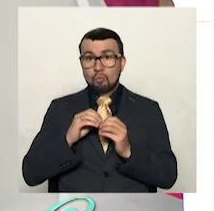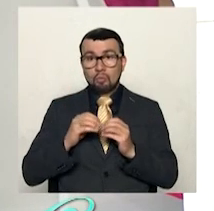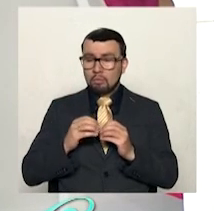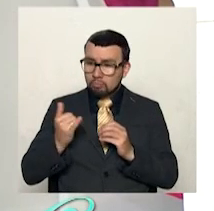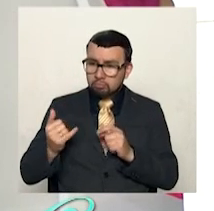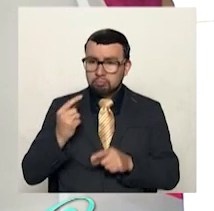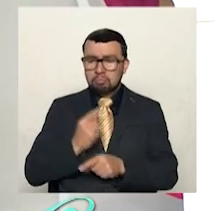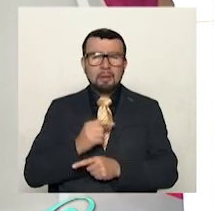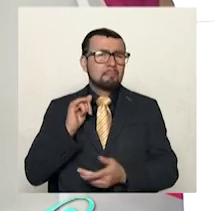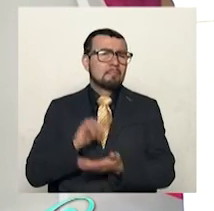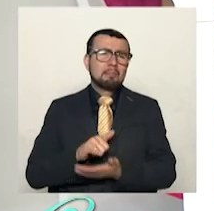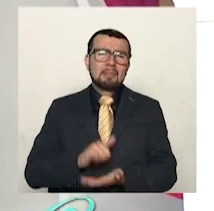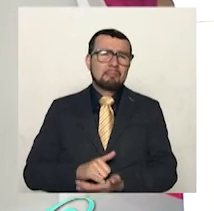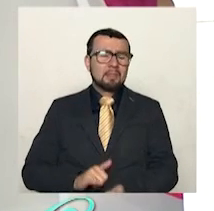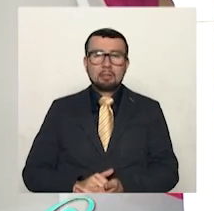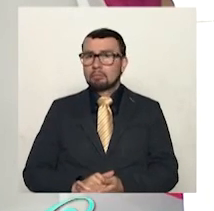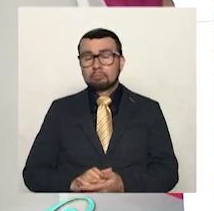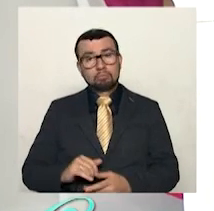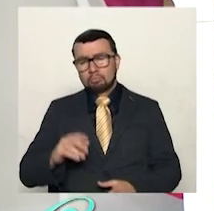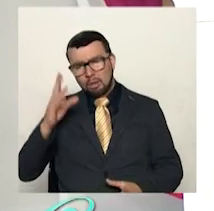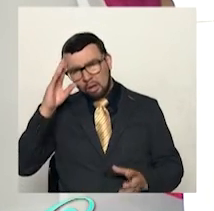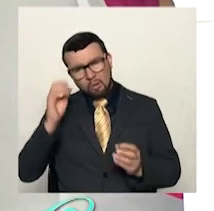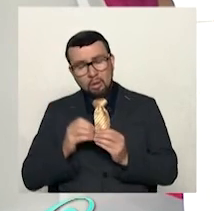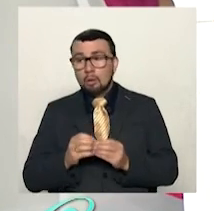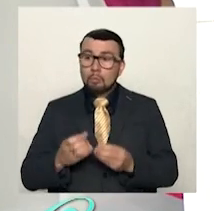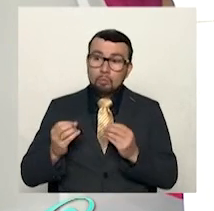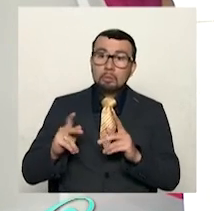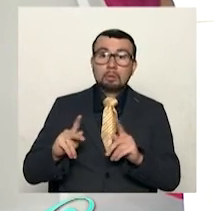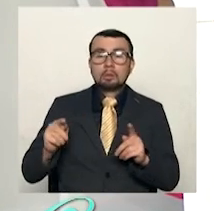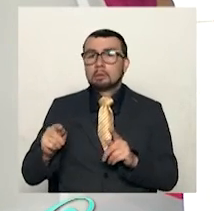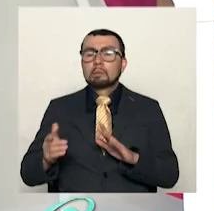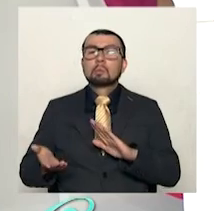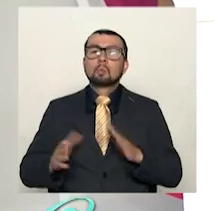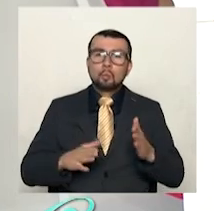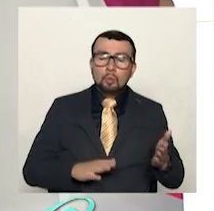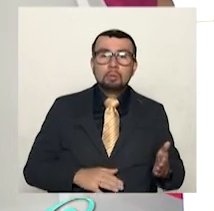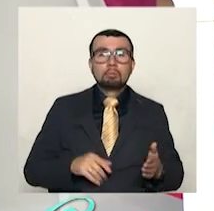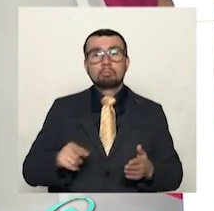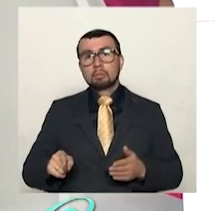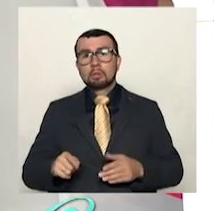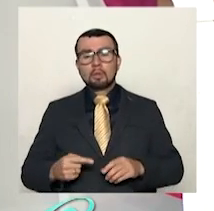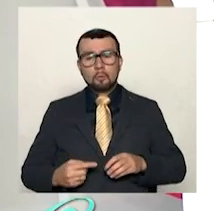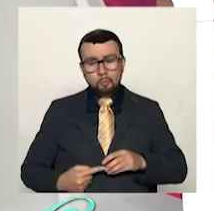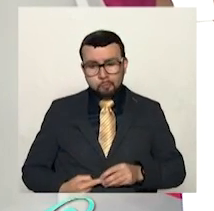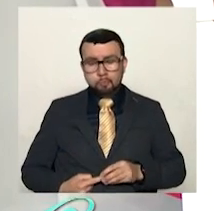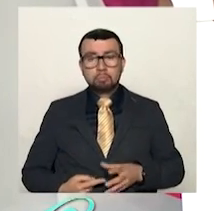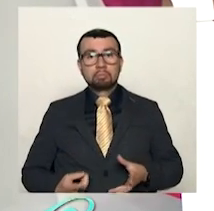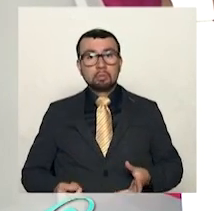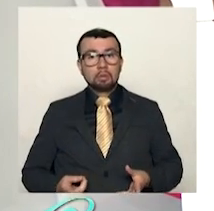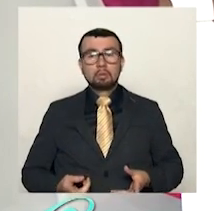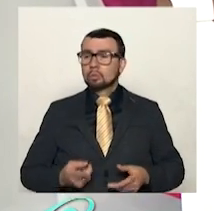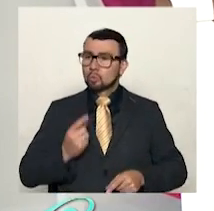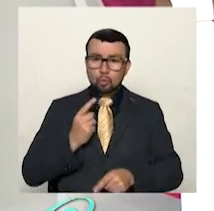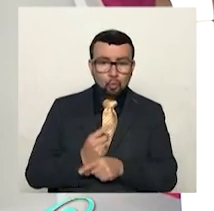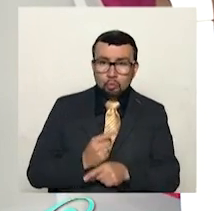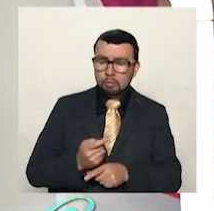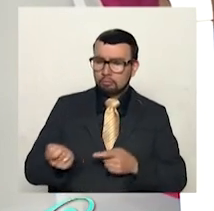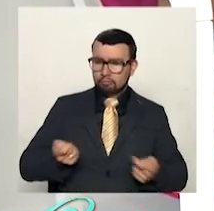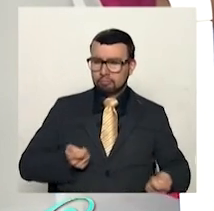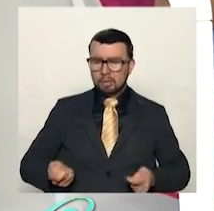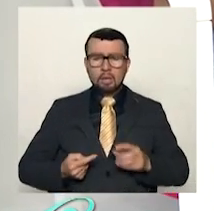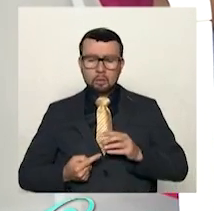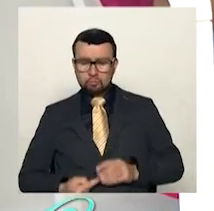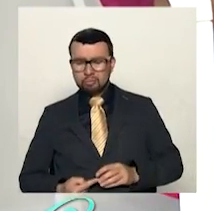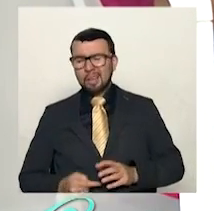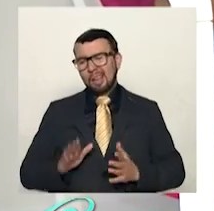protocolos, porque es que todavía se ve gente muriéndose de apendicitis con peritonitis porque no cumple los protocolos para una